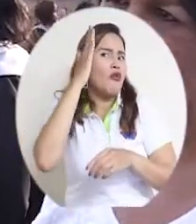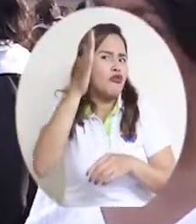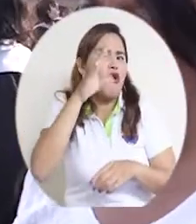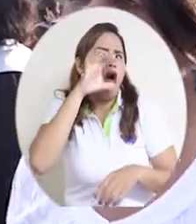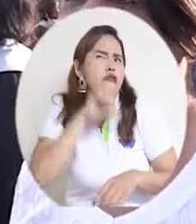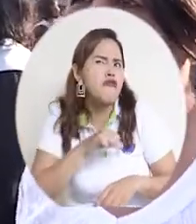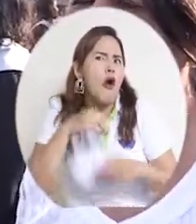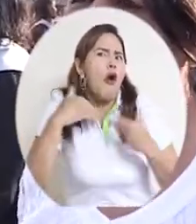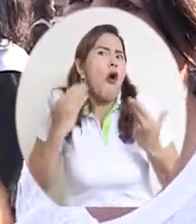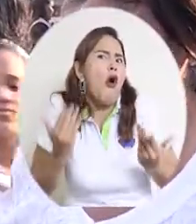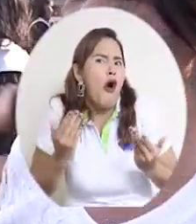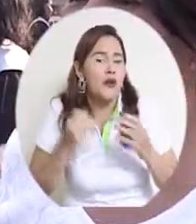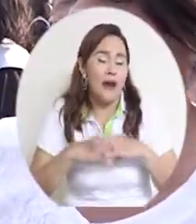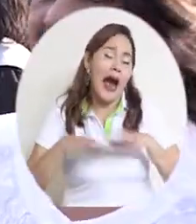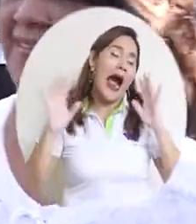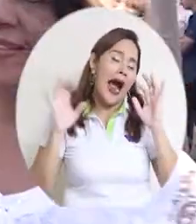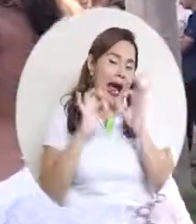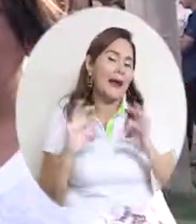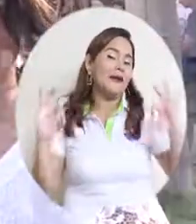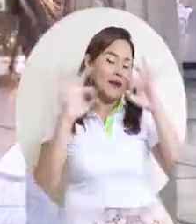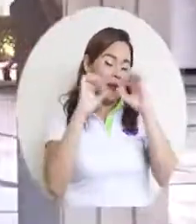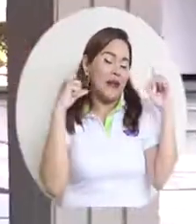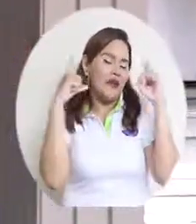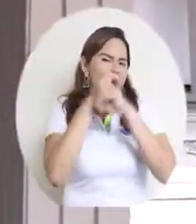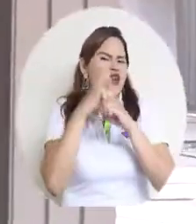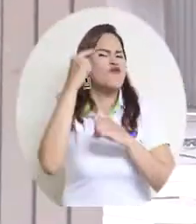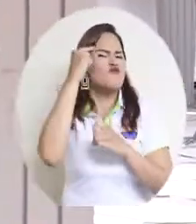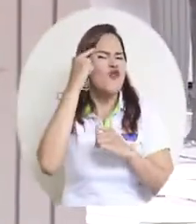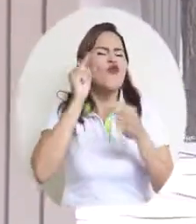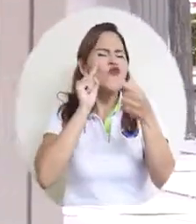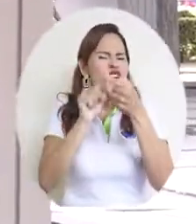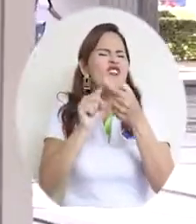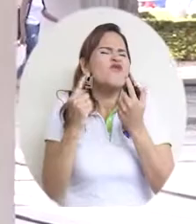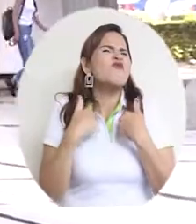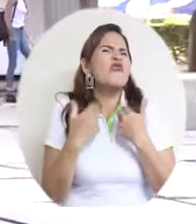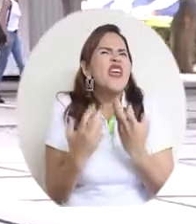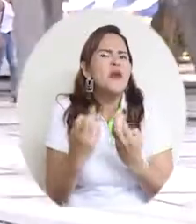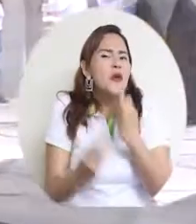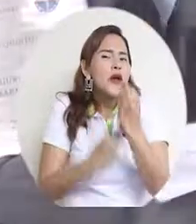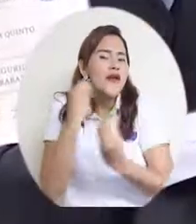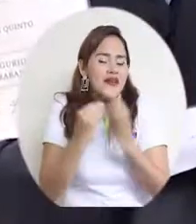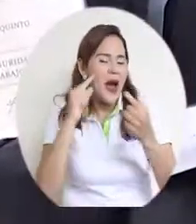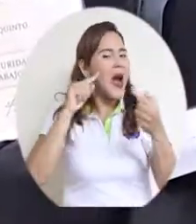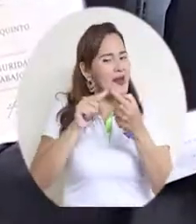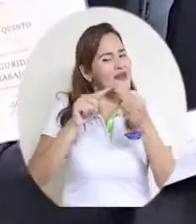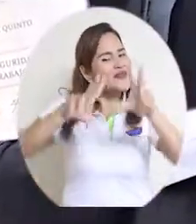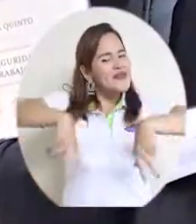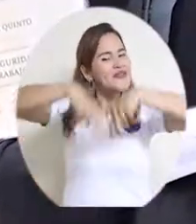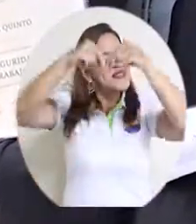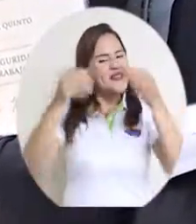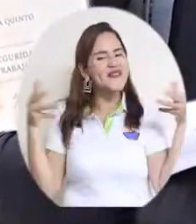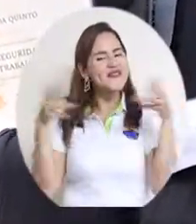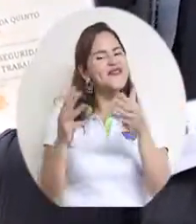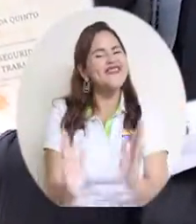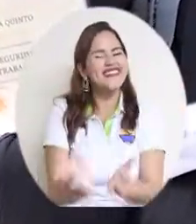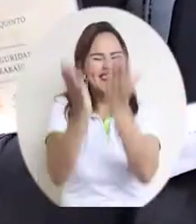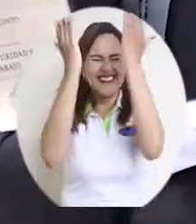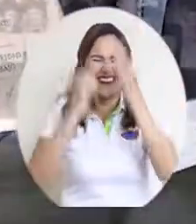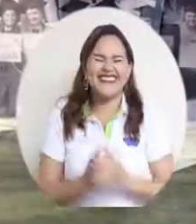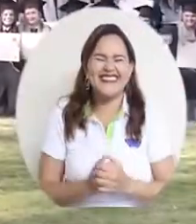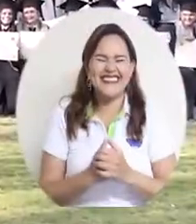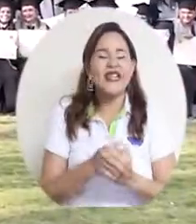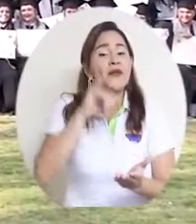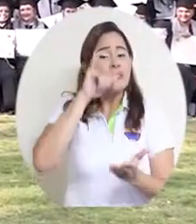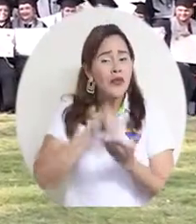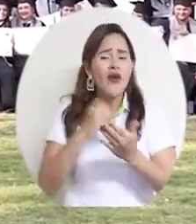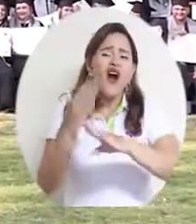60. Entonces, como yo estoy pensando en ello, pues se me ocurrió que era una buena manera de servir a la sociedad. Este tipo de actos